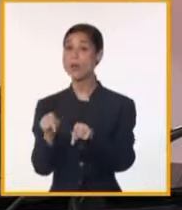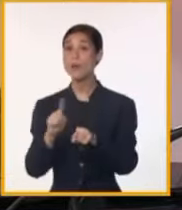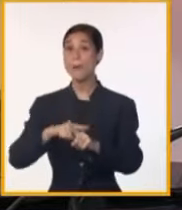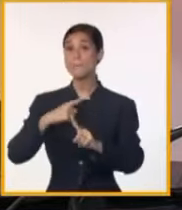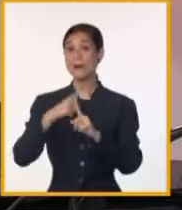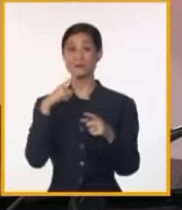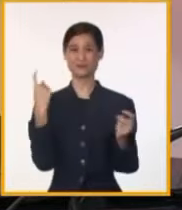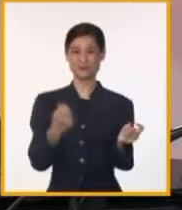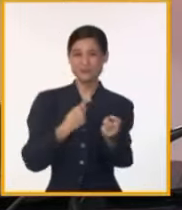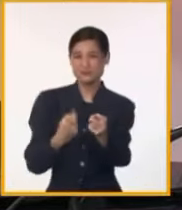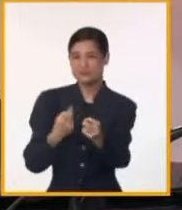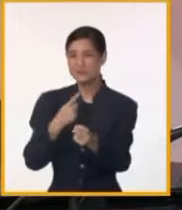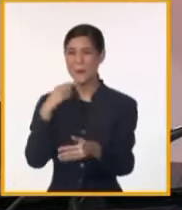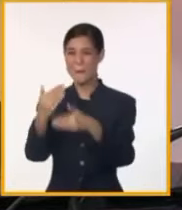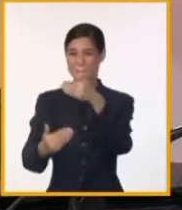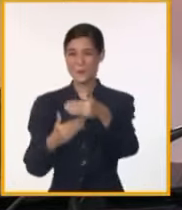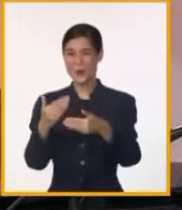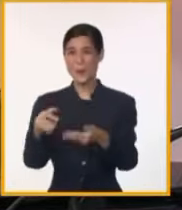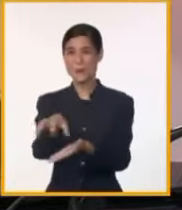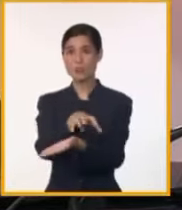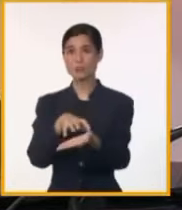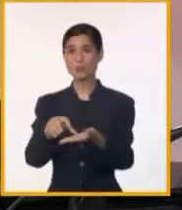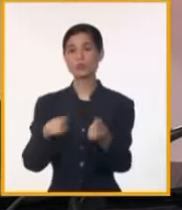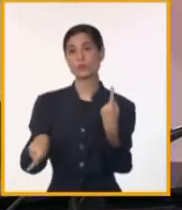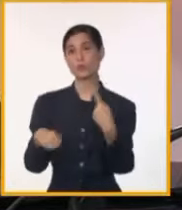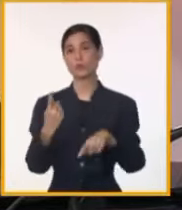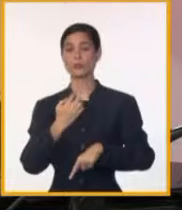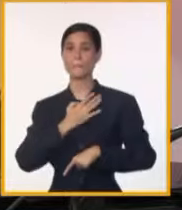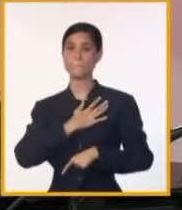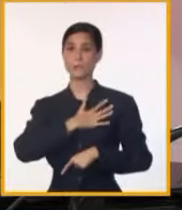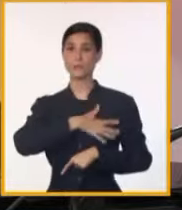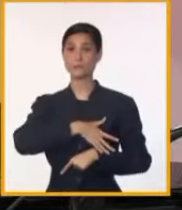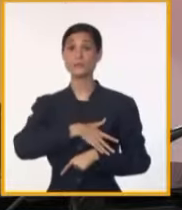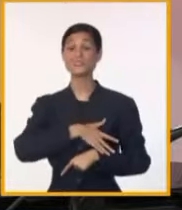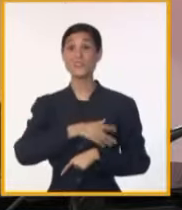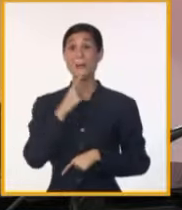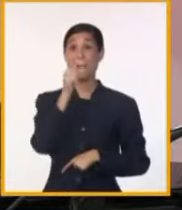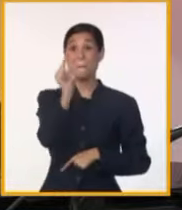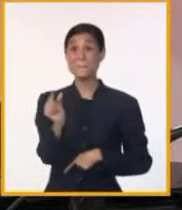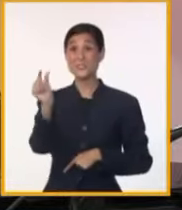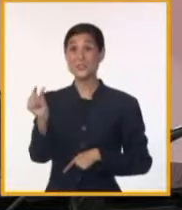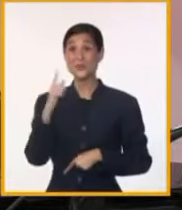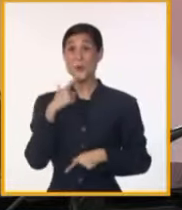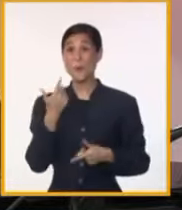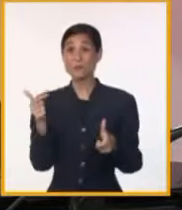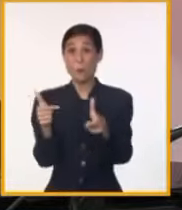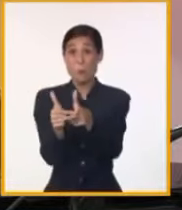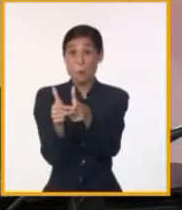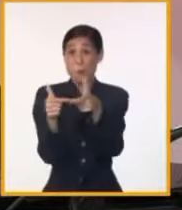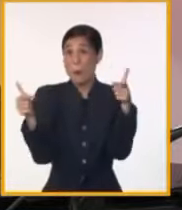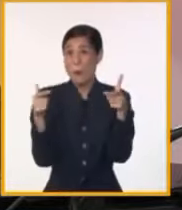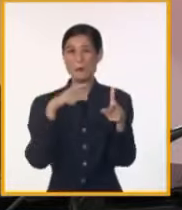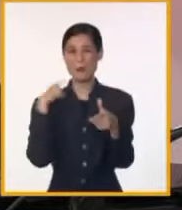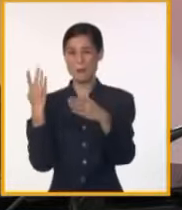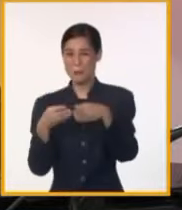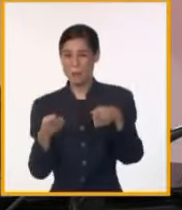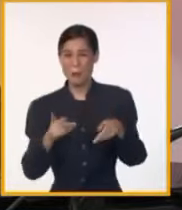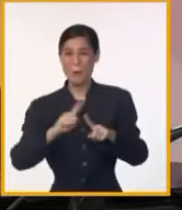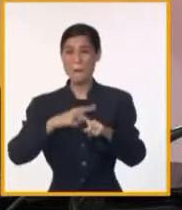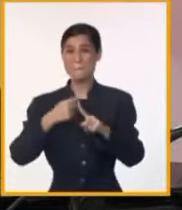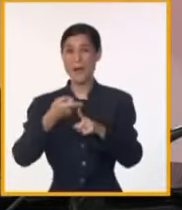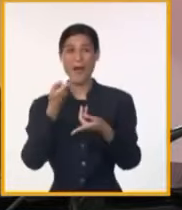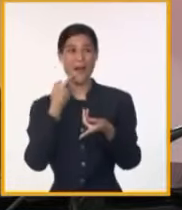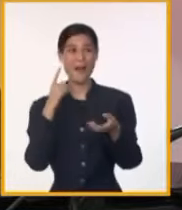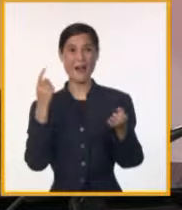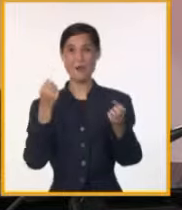genocida contra el pueblo palestino que ha dejado decenas de miles de Muertos miles de personas desaparecido y